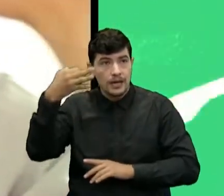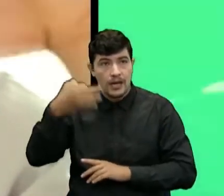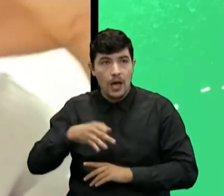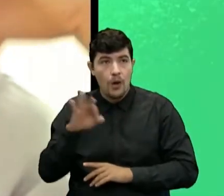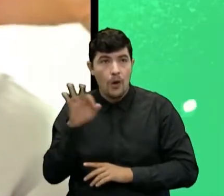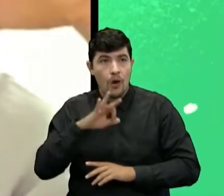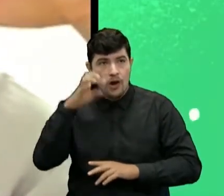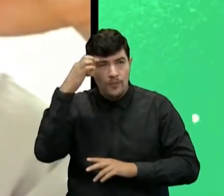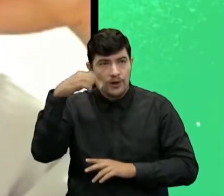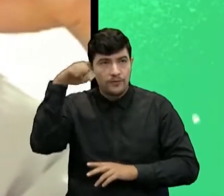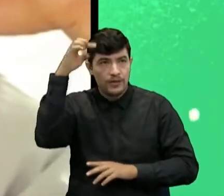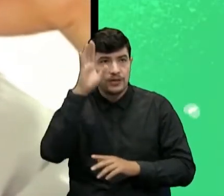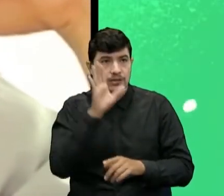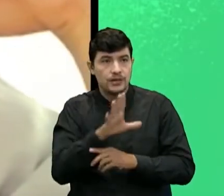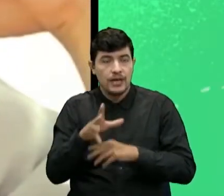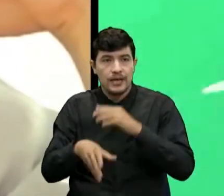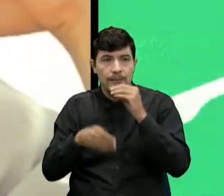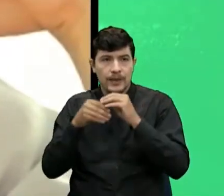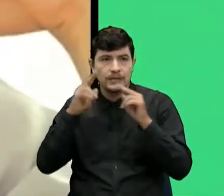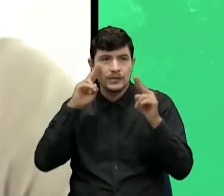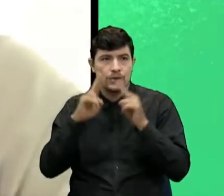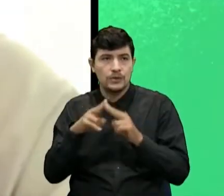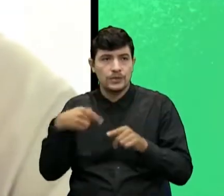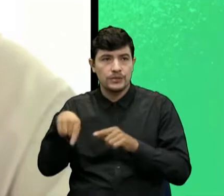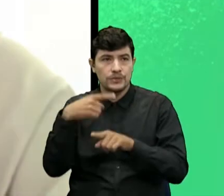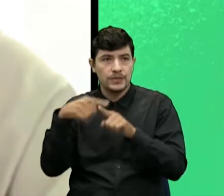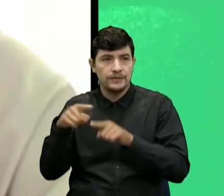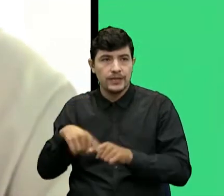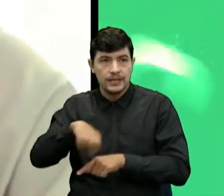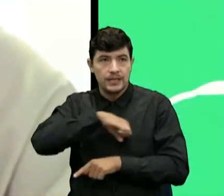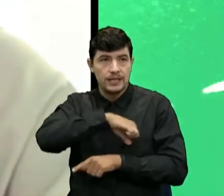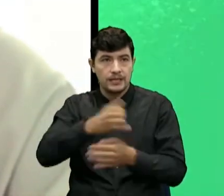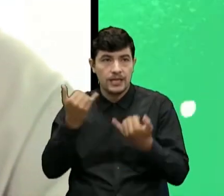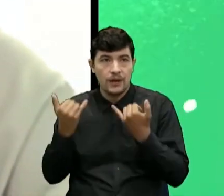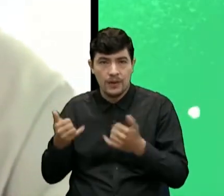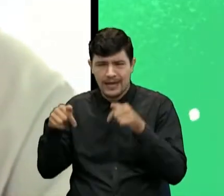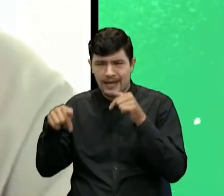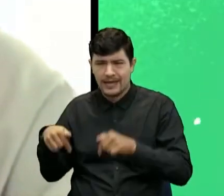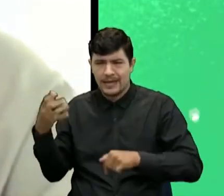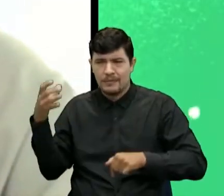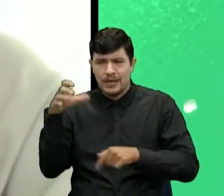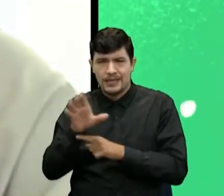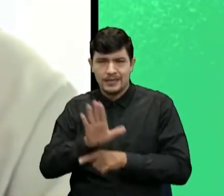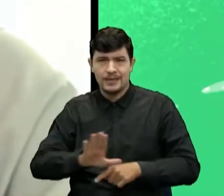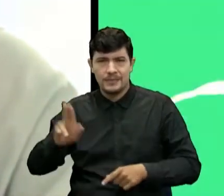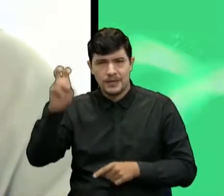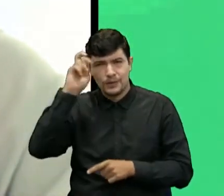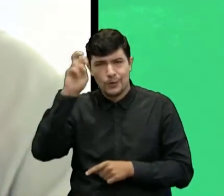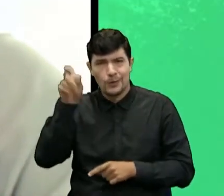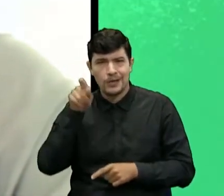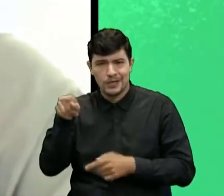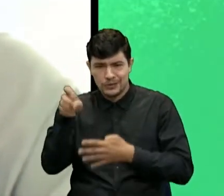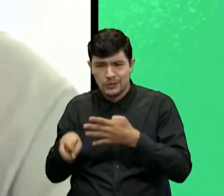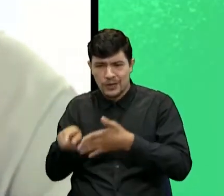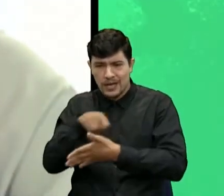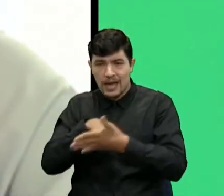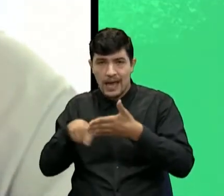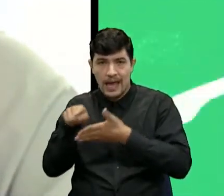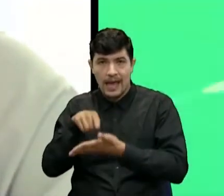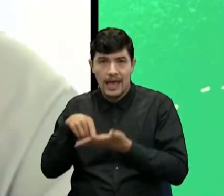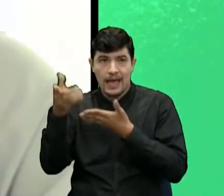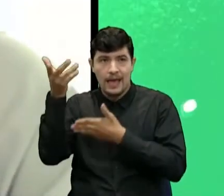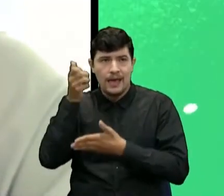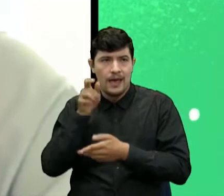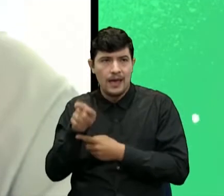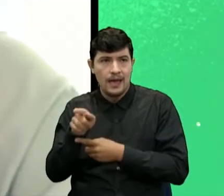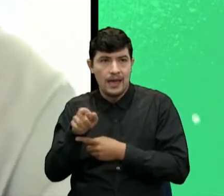profesionalismo En sus deberes Y sean conocedores De sus derechos Y que estamos en el país Del extremo norte De Sudamérica Con una tasa De natalidad De 1